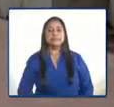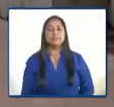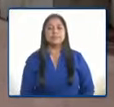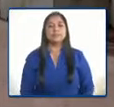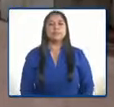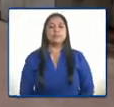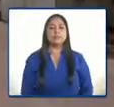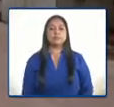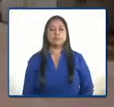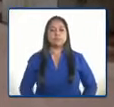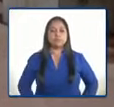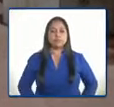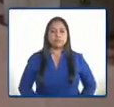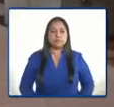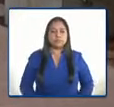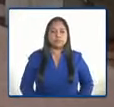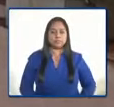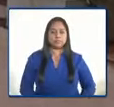pasar?